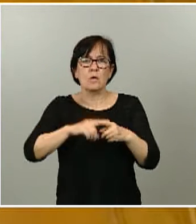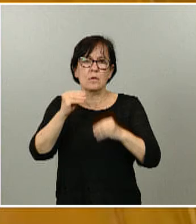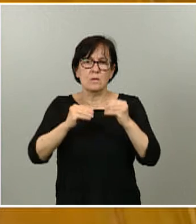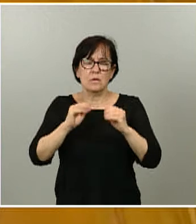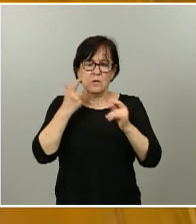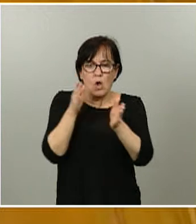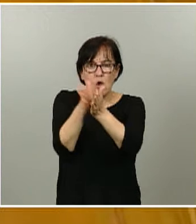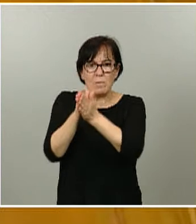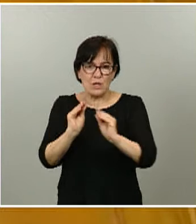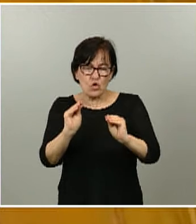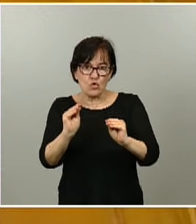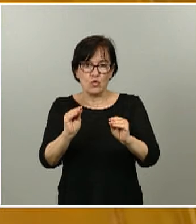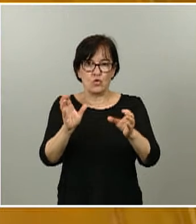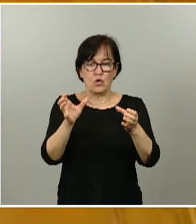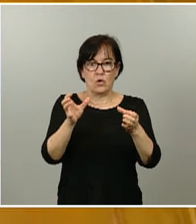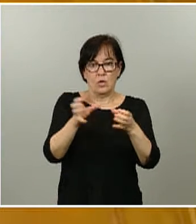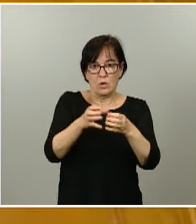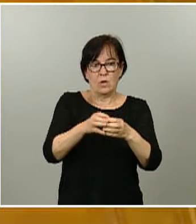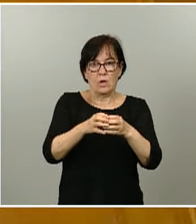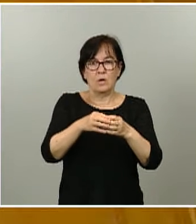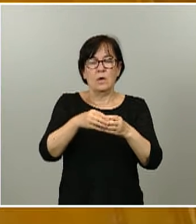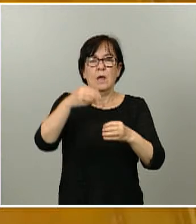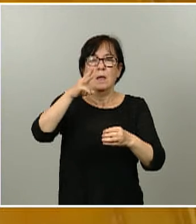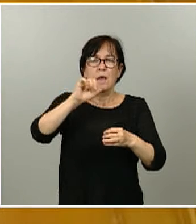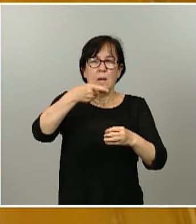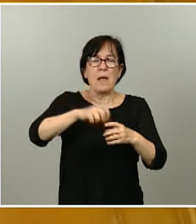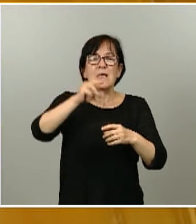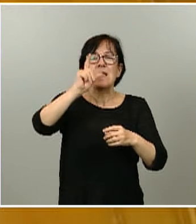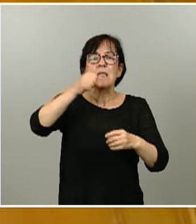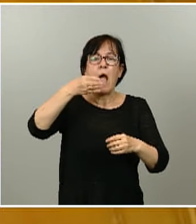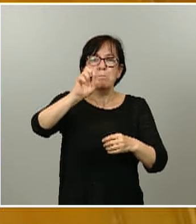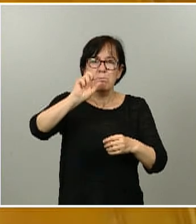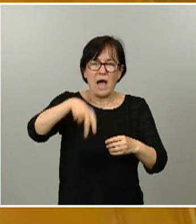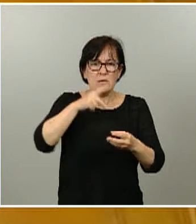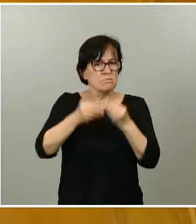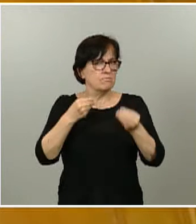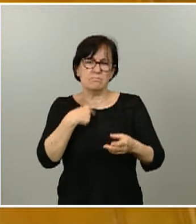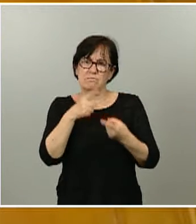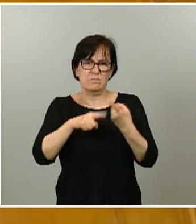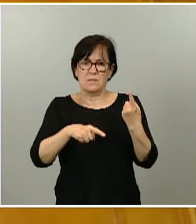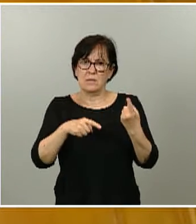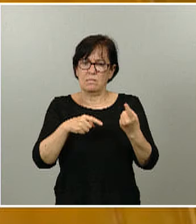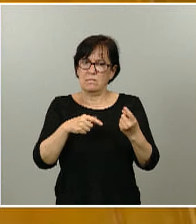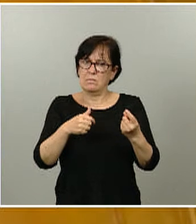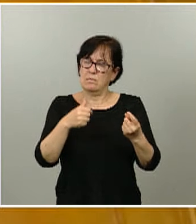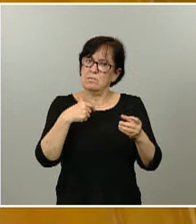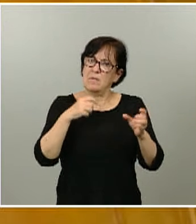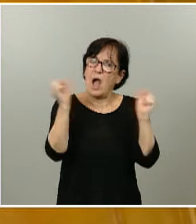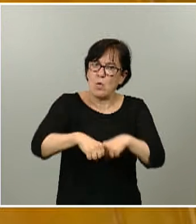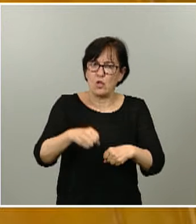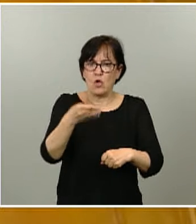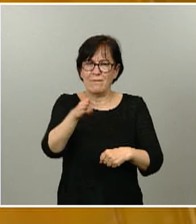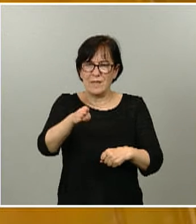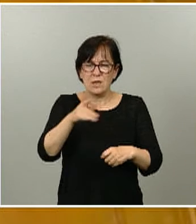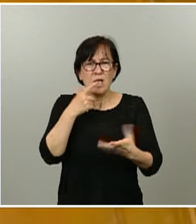de partido, como el señor García Page o Lambán, criticando el acercamiento a Bildu? Este pacto con Bildu ha